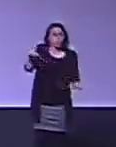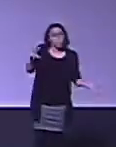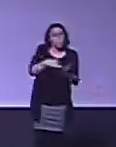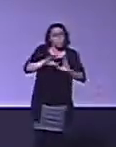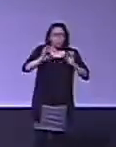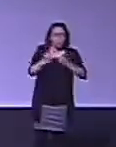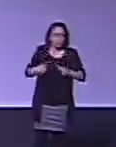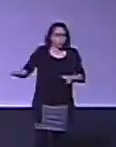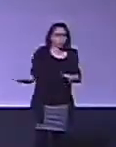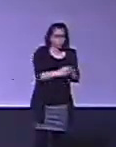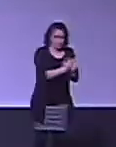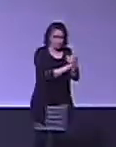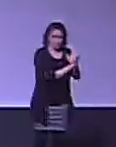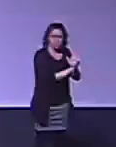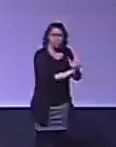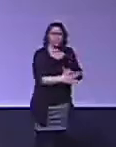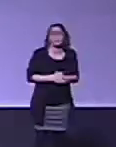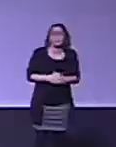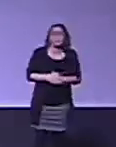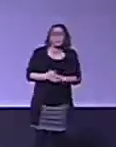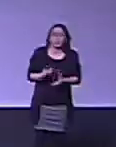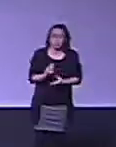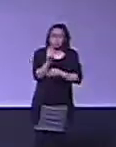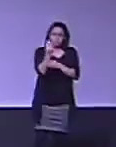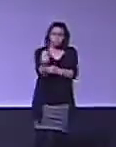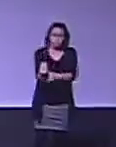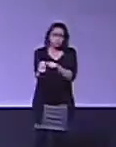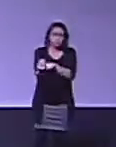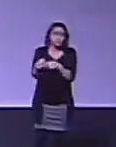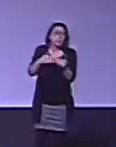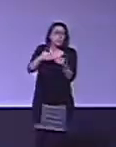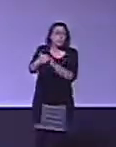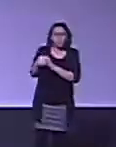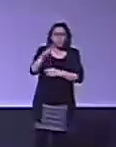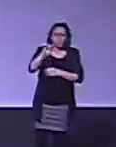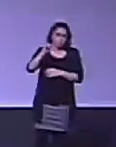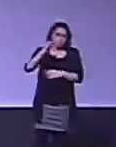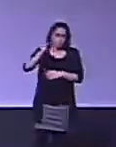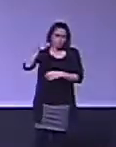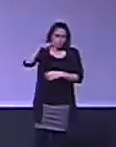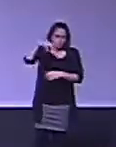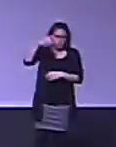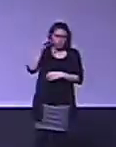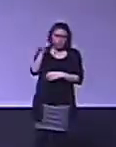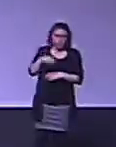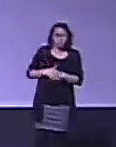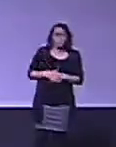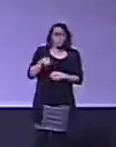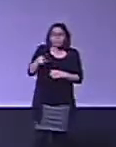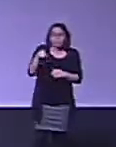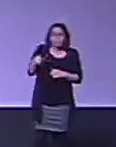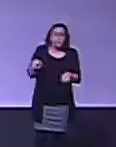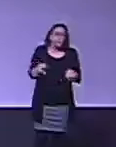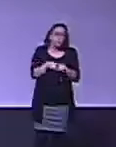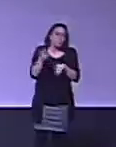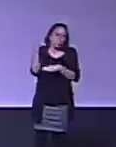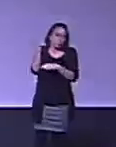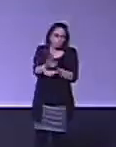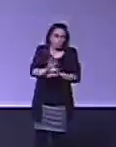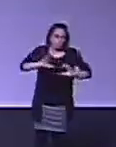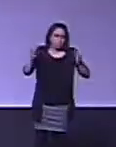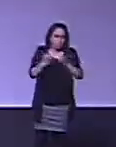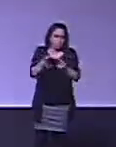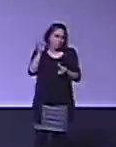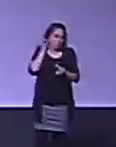escultor Ricardo Ugarte. Por ser pioneras del deporte profesional femenino y por integrar de manera natural la igualdad